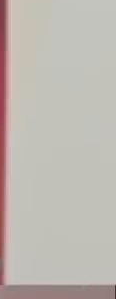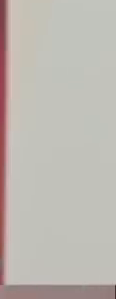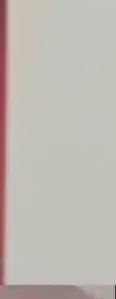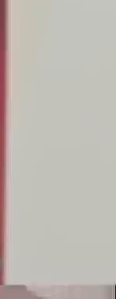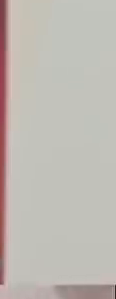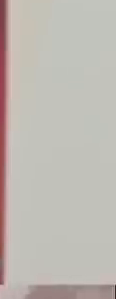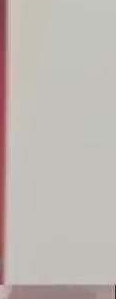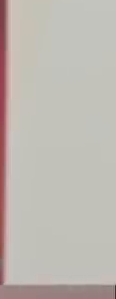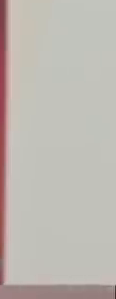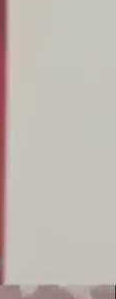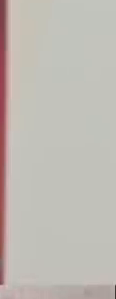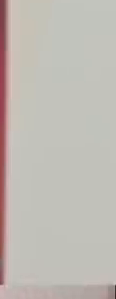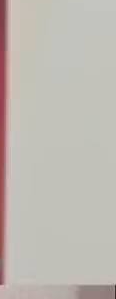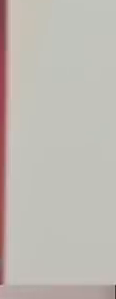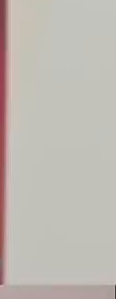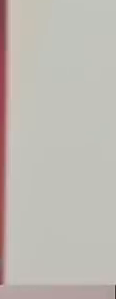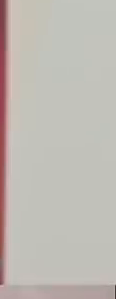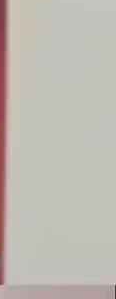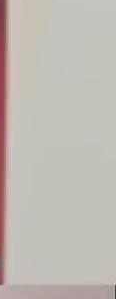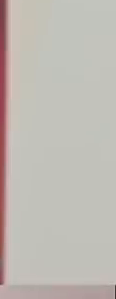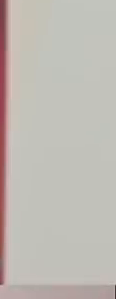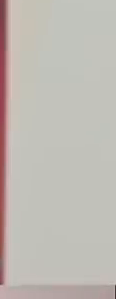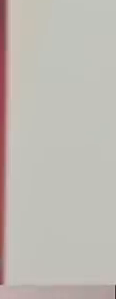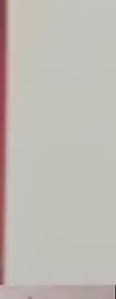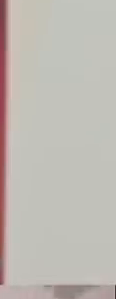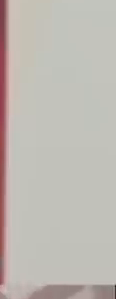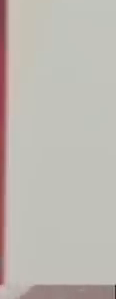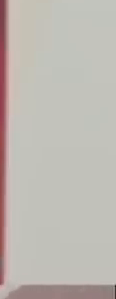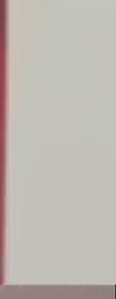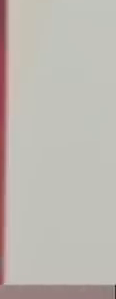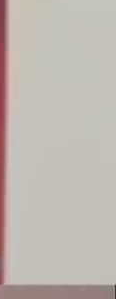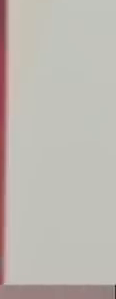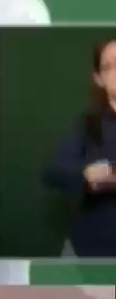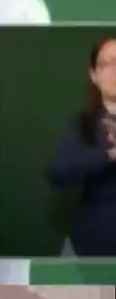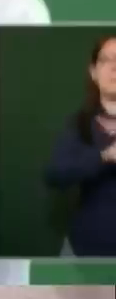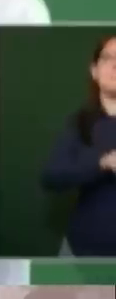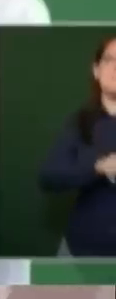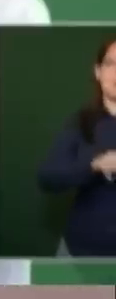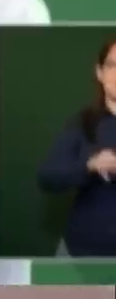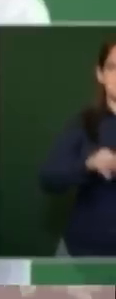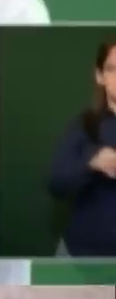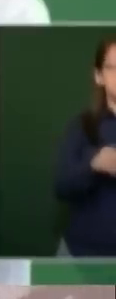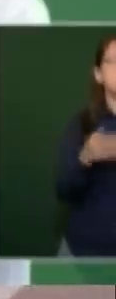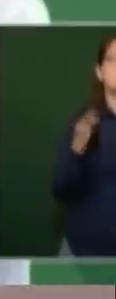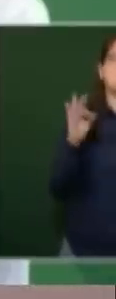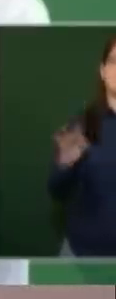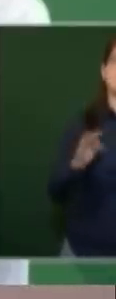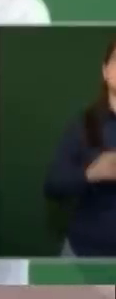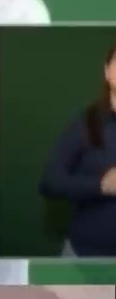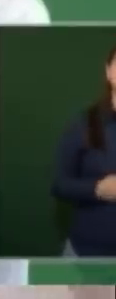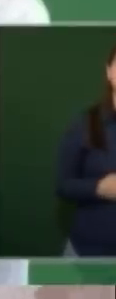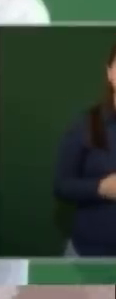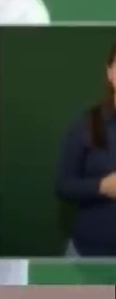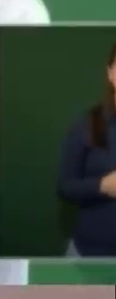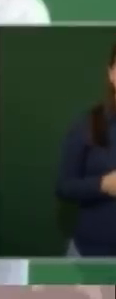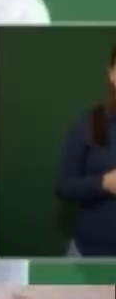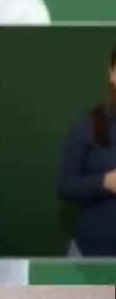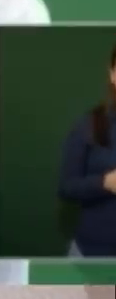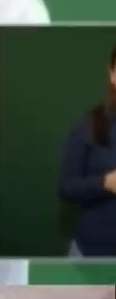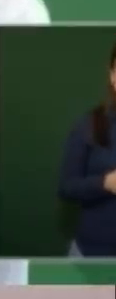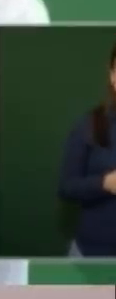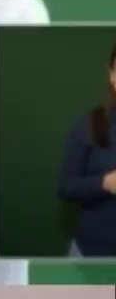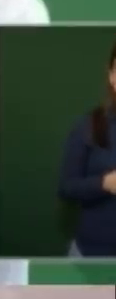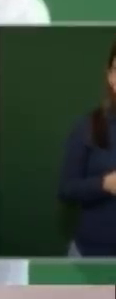no, bueno, pues buscar las opciones para satisfacer esta demanda. Entonces, otro tema que va de la mano relacionado con la enfermedad del